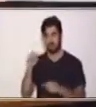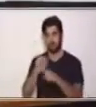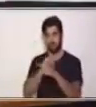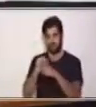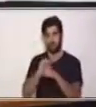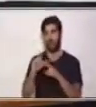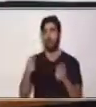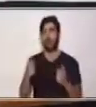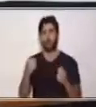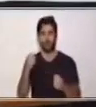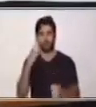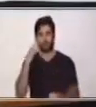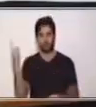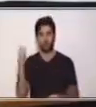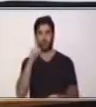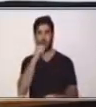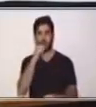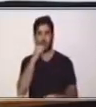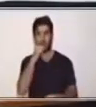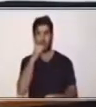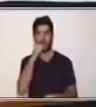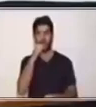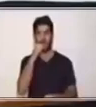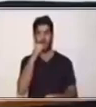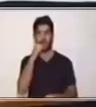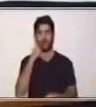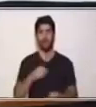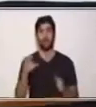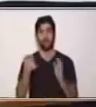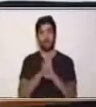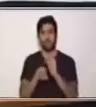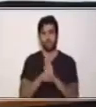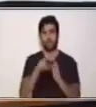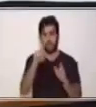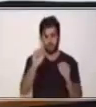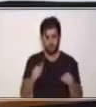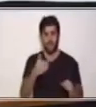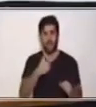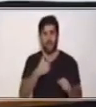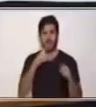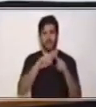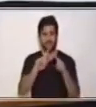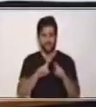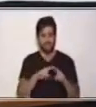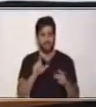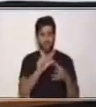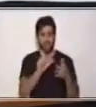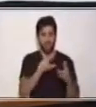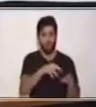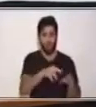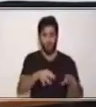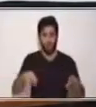en casa le puede tener varios objetos, puede utilizar en este